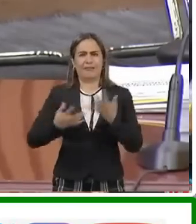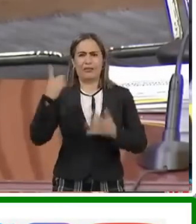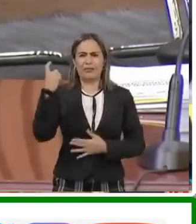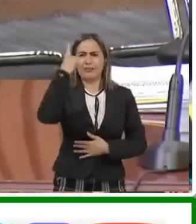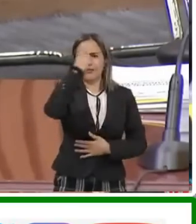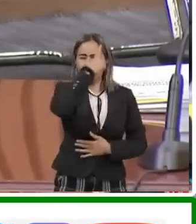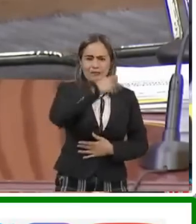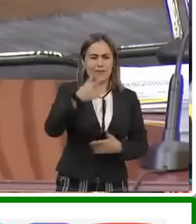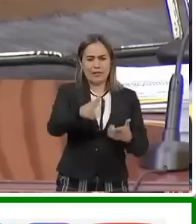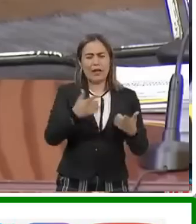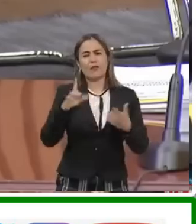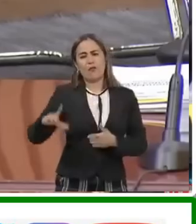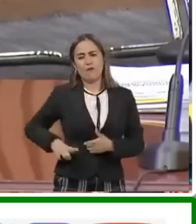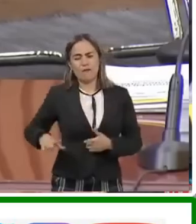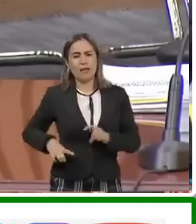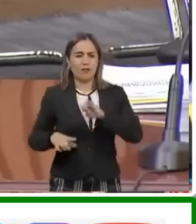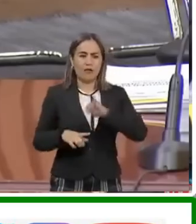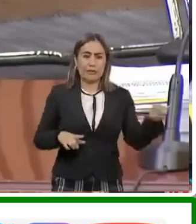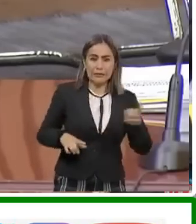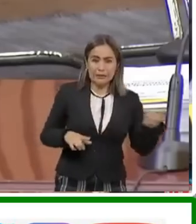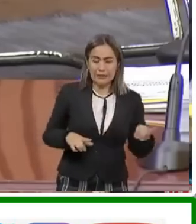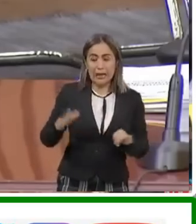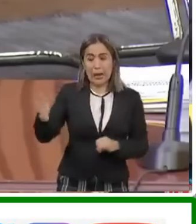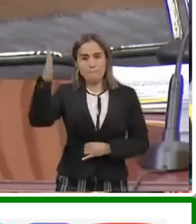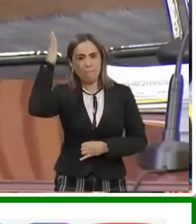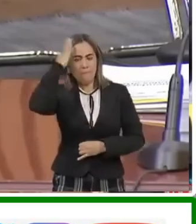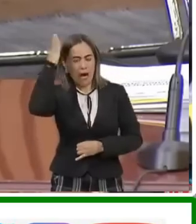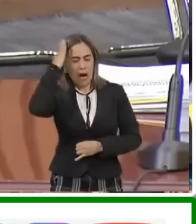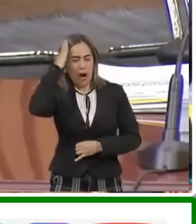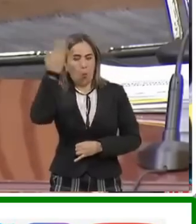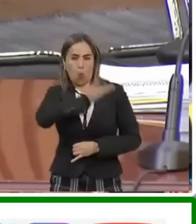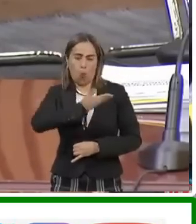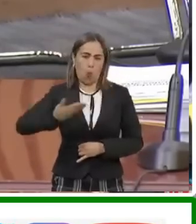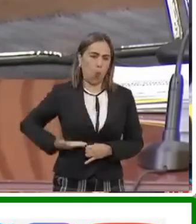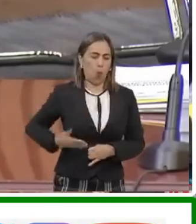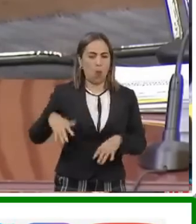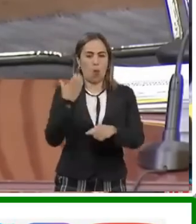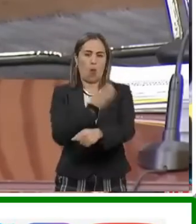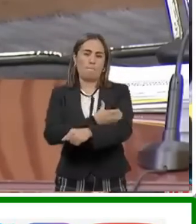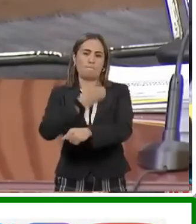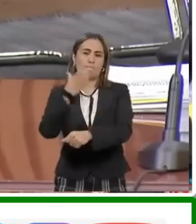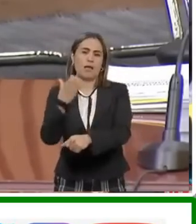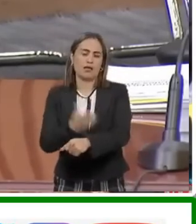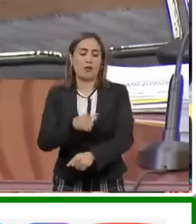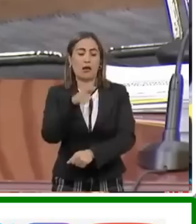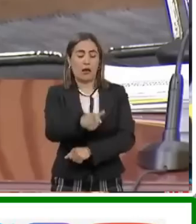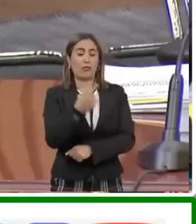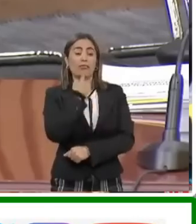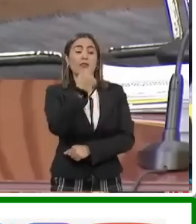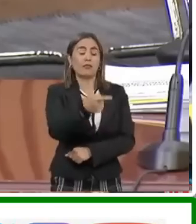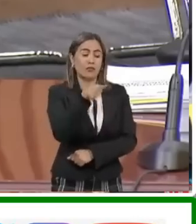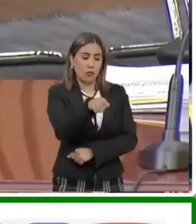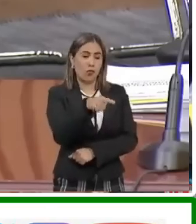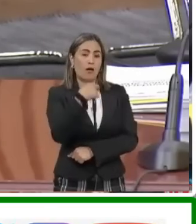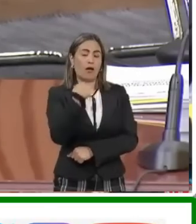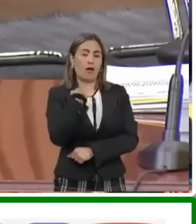la izquierda de México tener que ver a su máximo líder, a su compañero presidente, ofrecerles condonaciones de